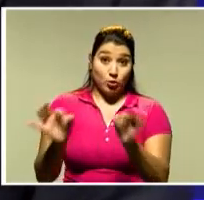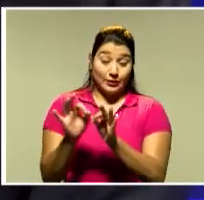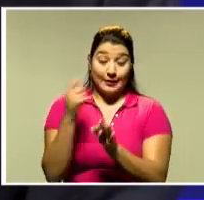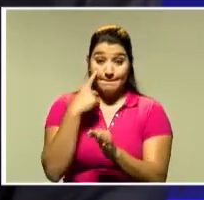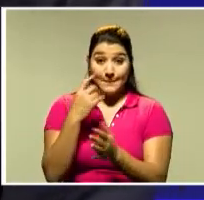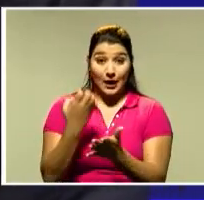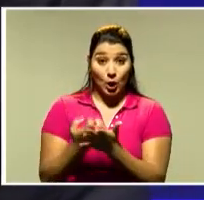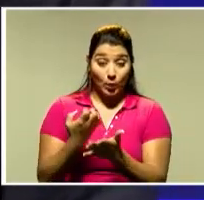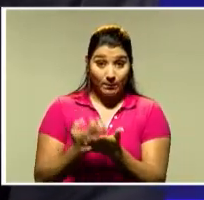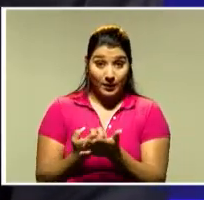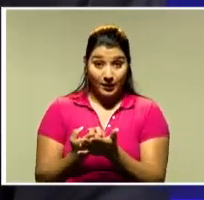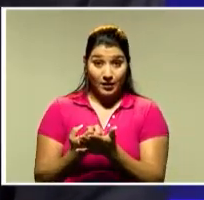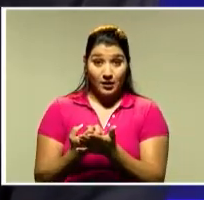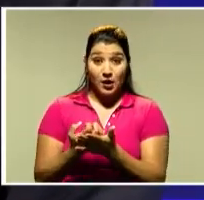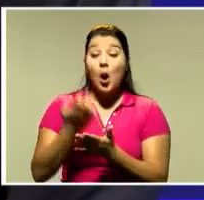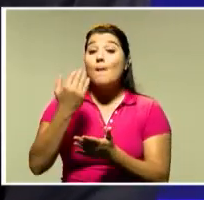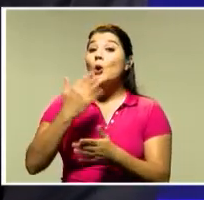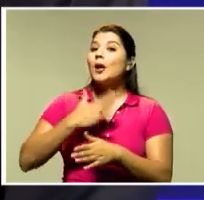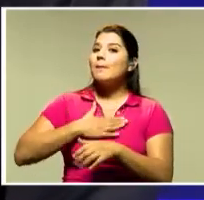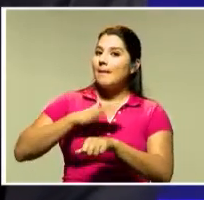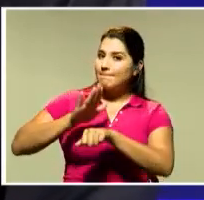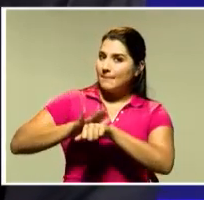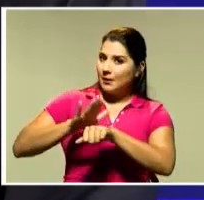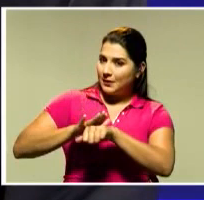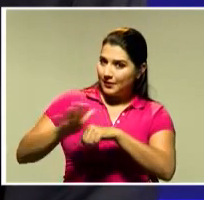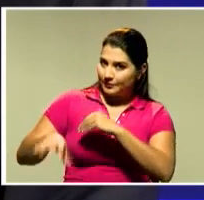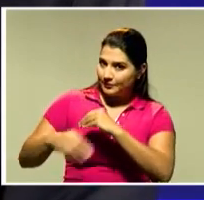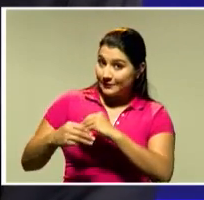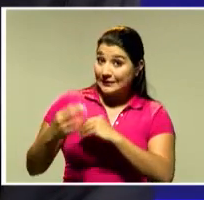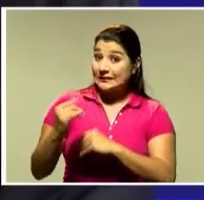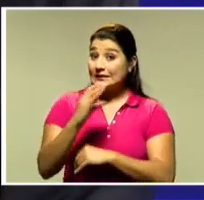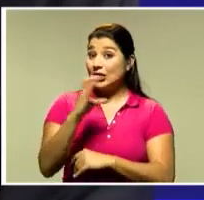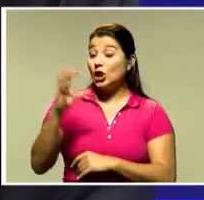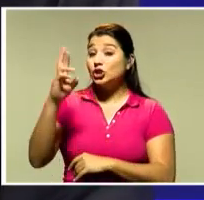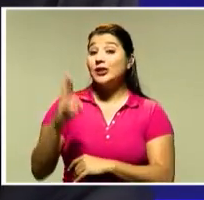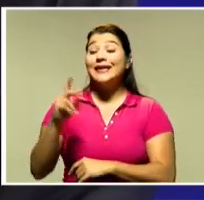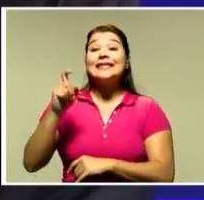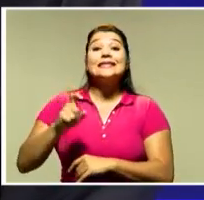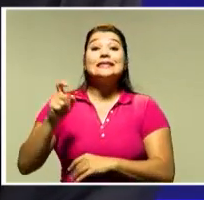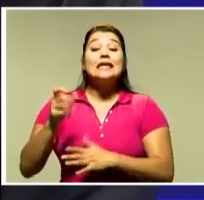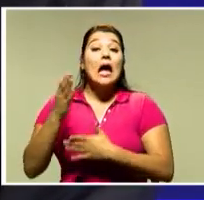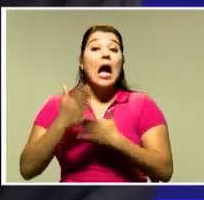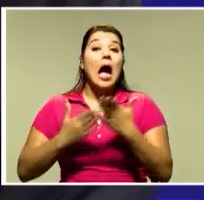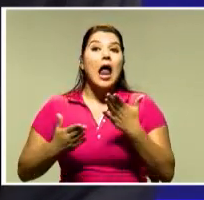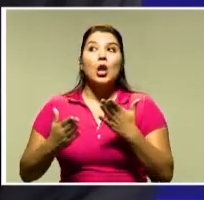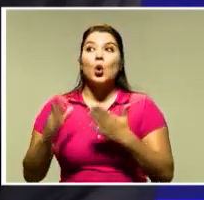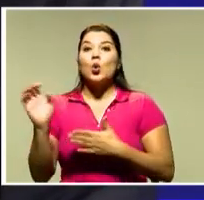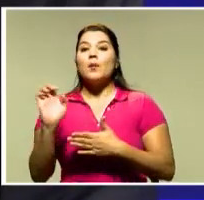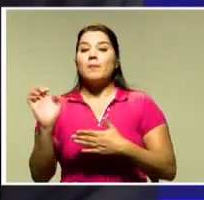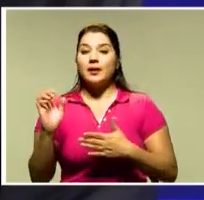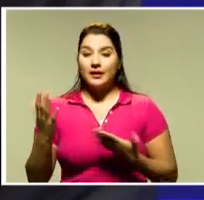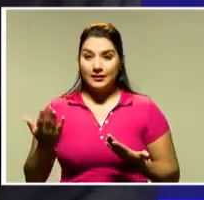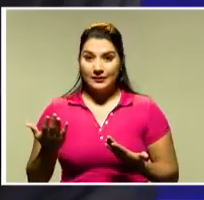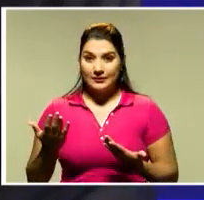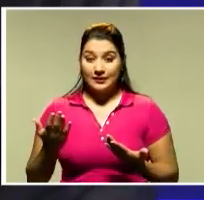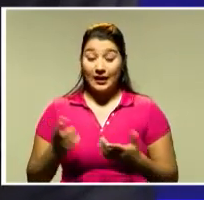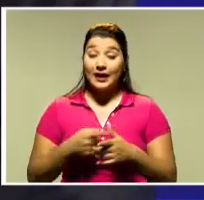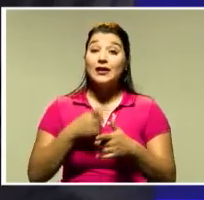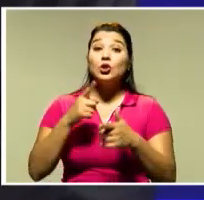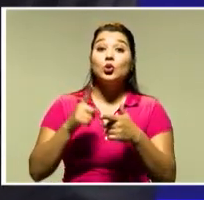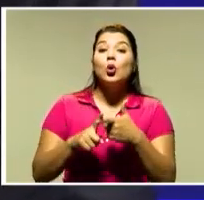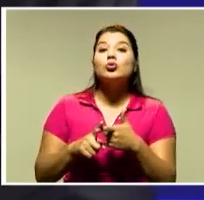Porque, permítame hacer aquí un paréntesis, si Costa Rica necesita algo de manera urgente es